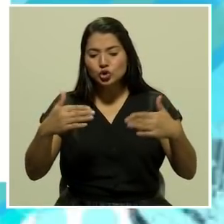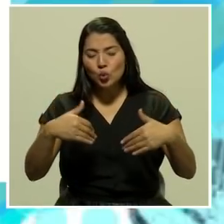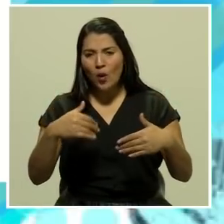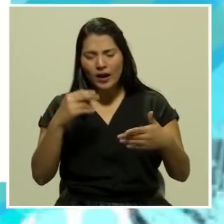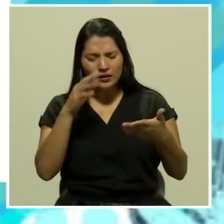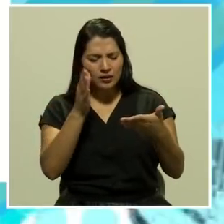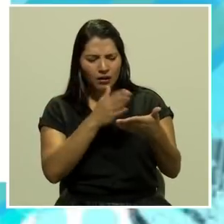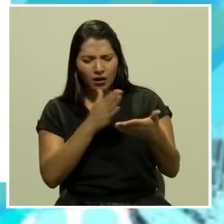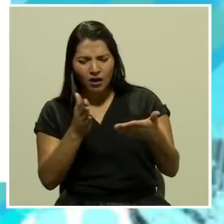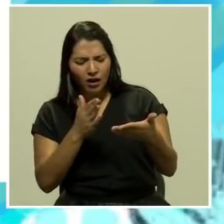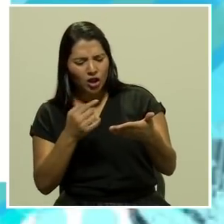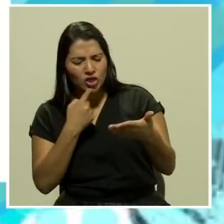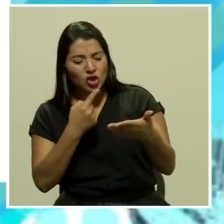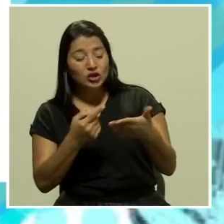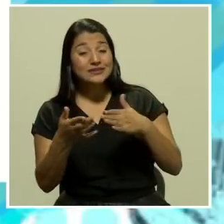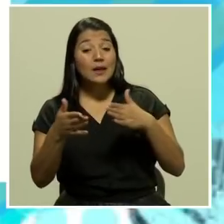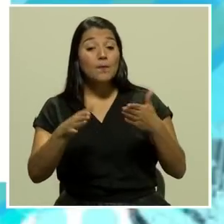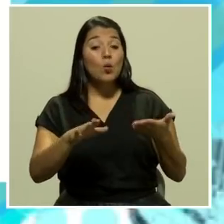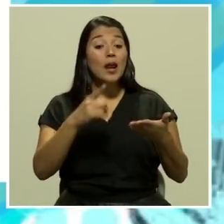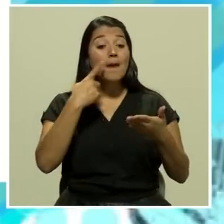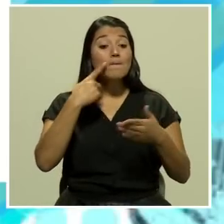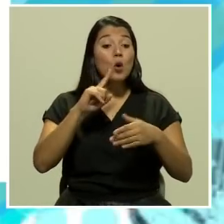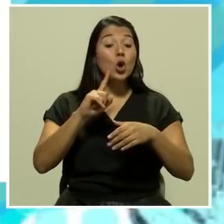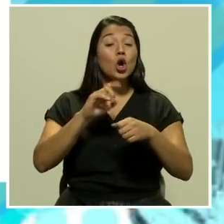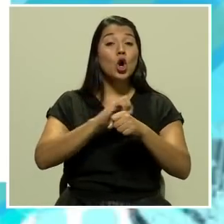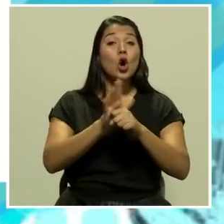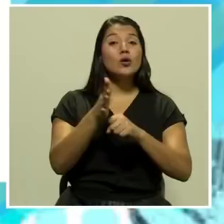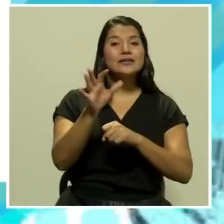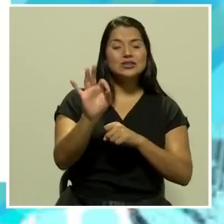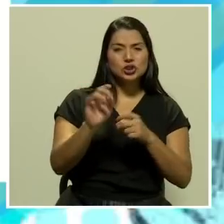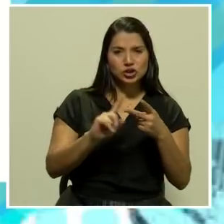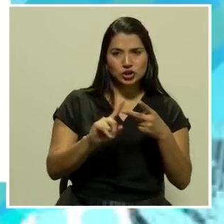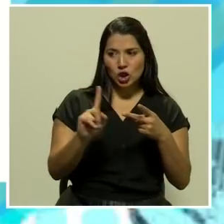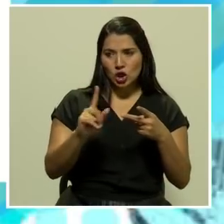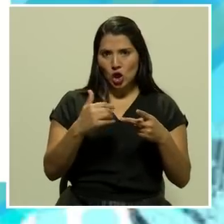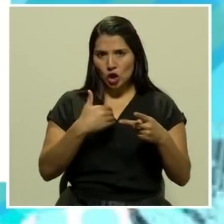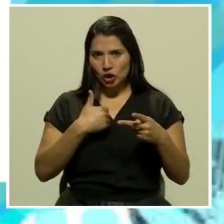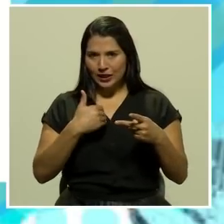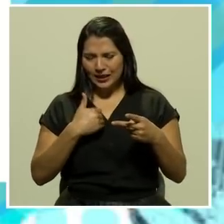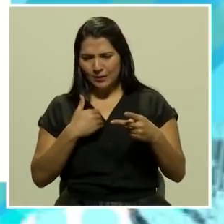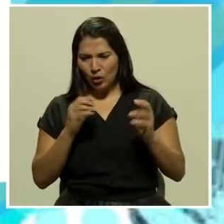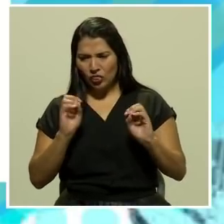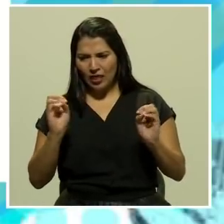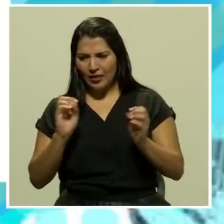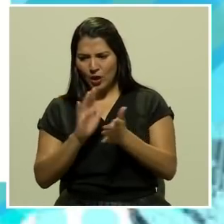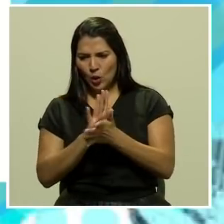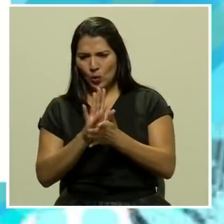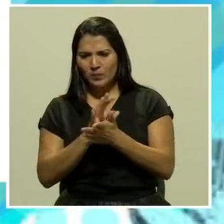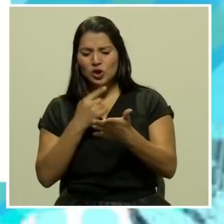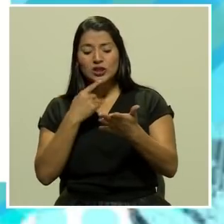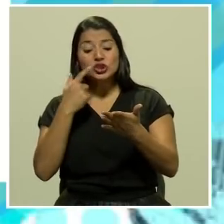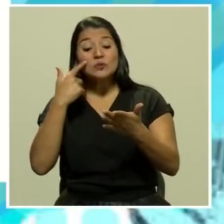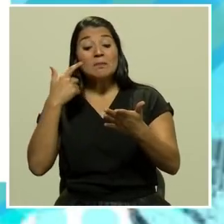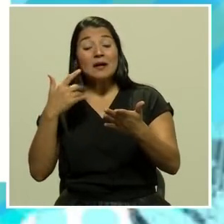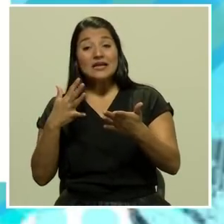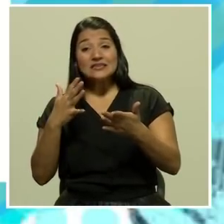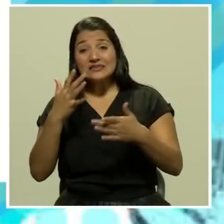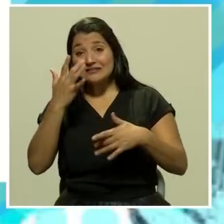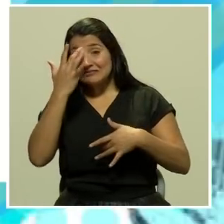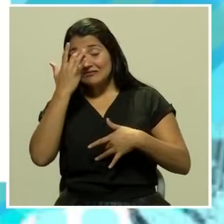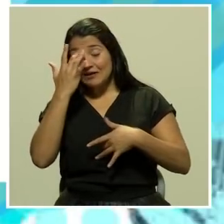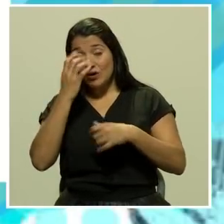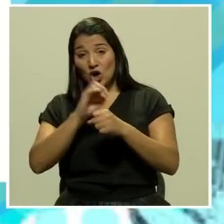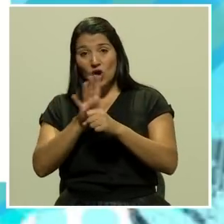no tengamos un certificado de infunción que diga presuntivo o sospechoso de COVID-19, en la práctica,